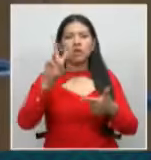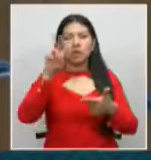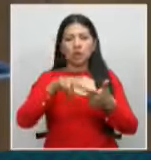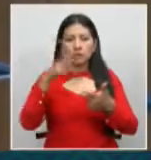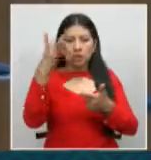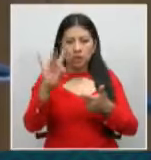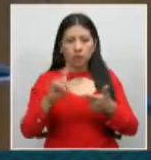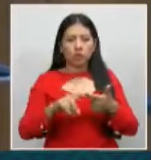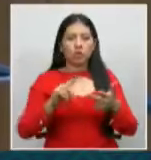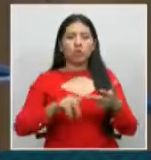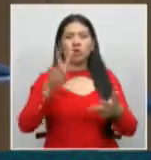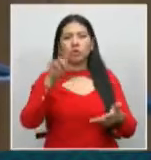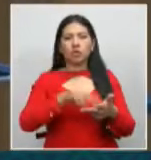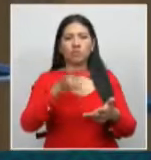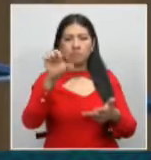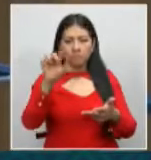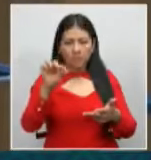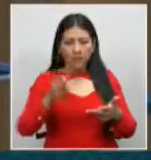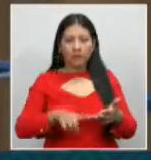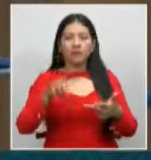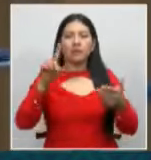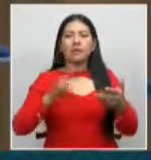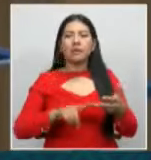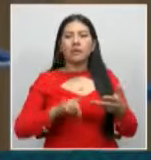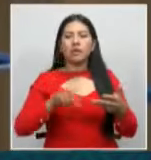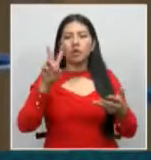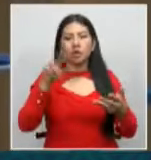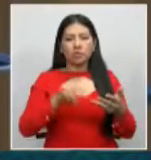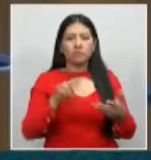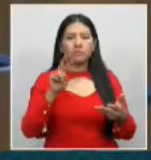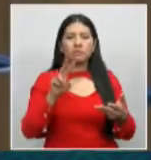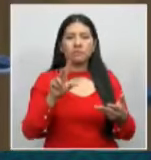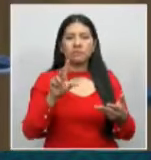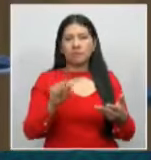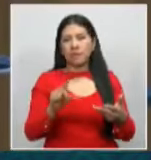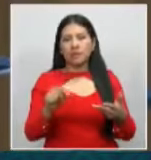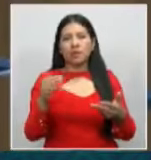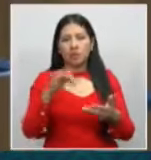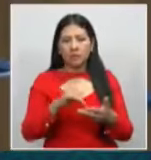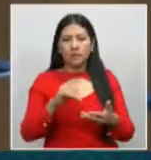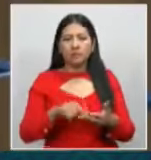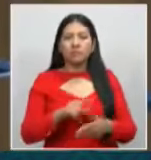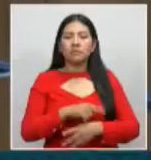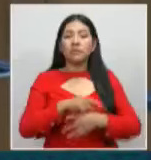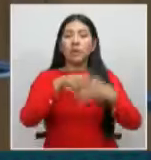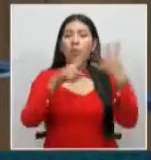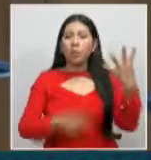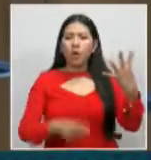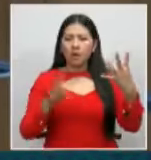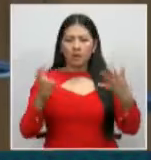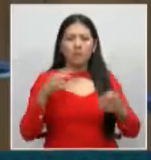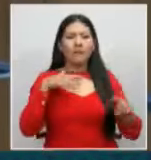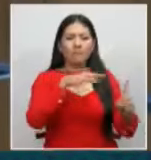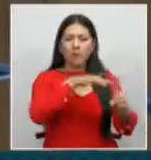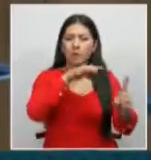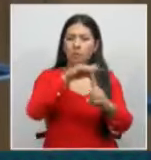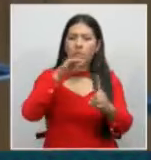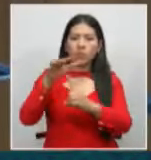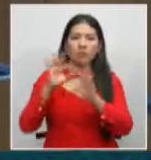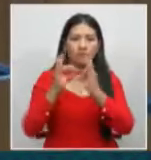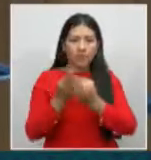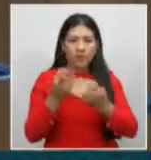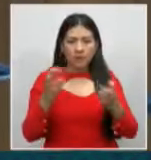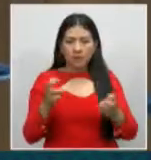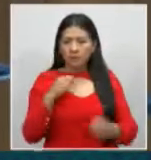2018, 2020 y así también en la gestión 2020. Una persona con cuatro antecedentes por violencia intrafamiliar,